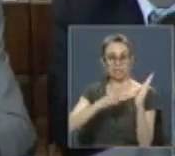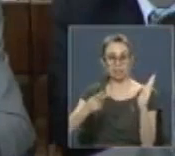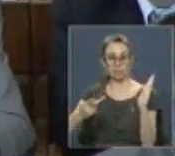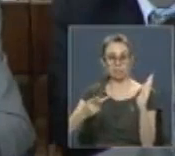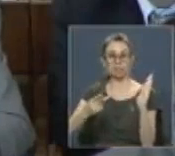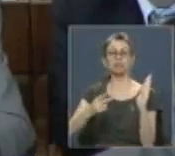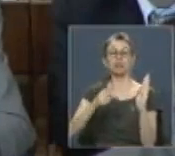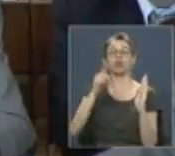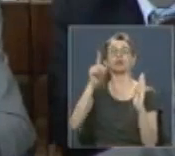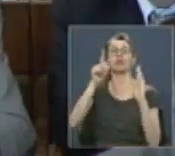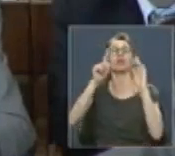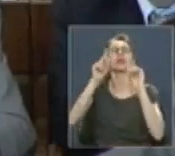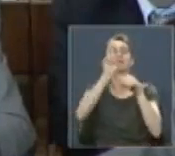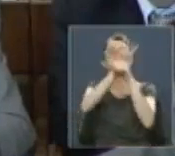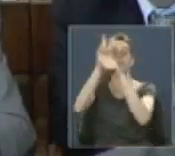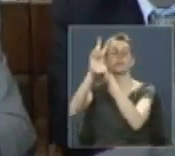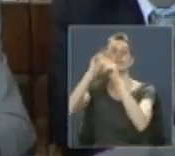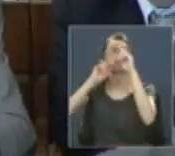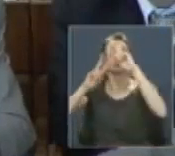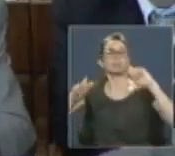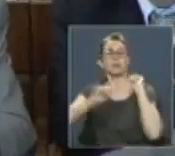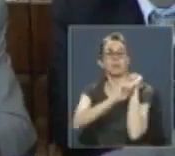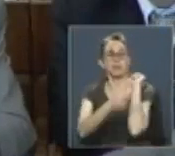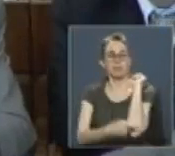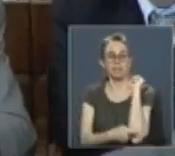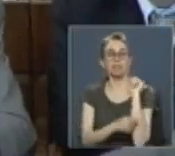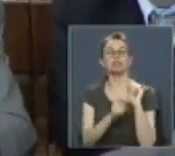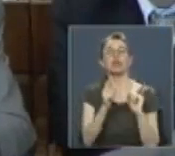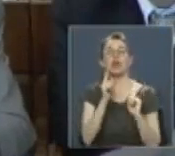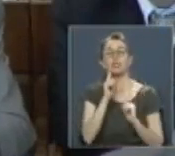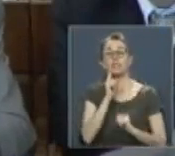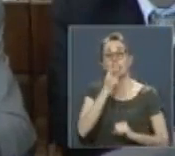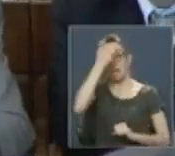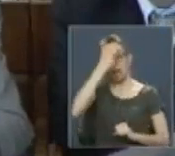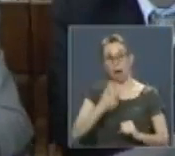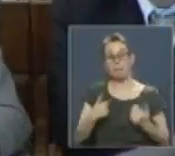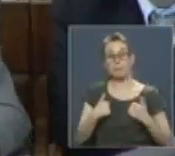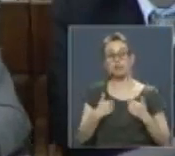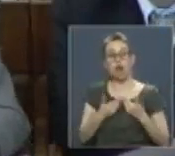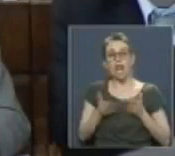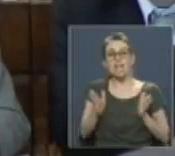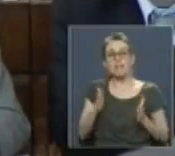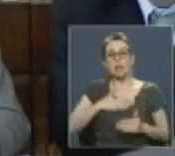doctrina del derecho haga, está amparado bajo la libertad de conciencia,